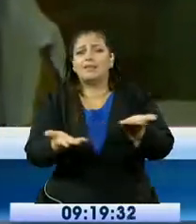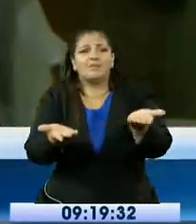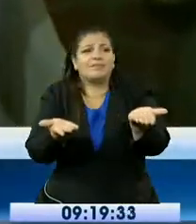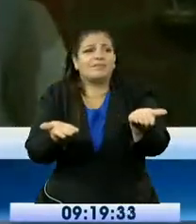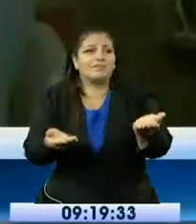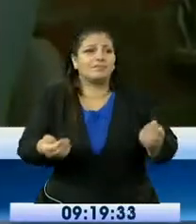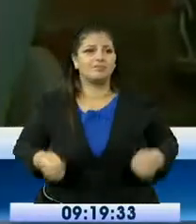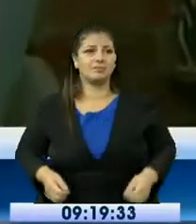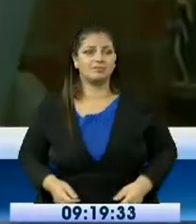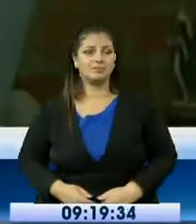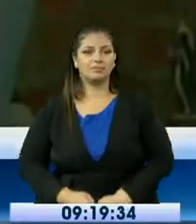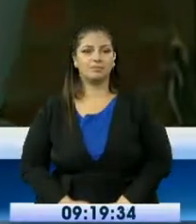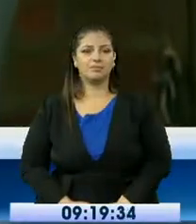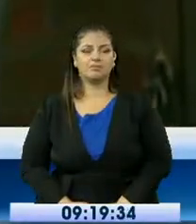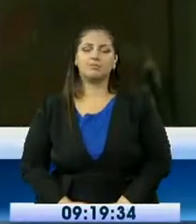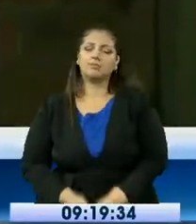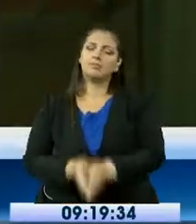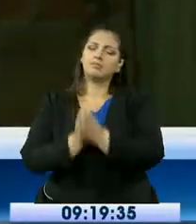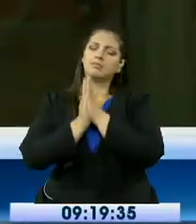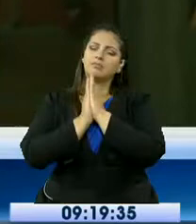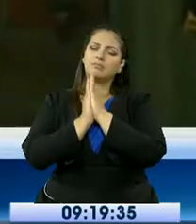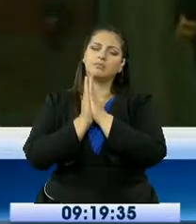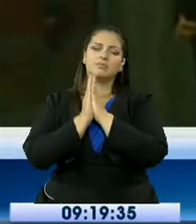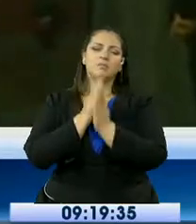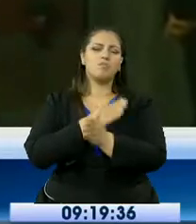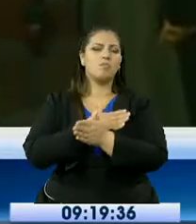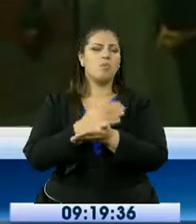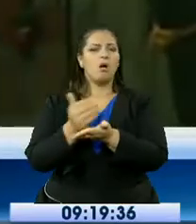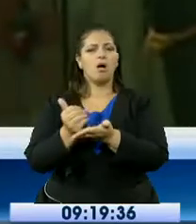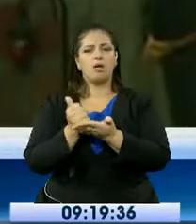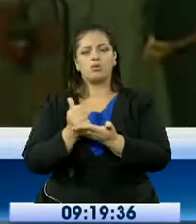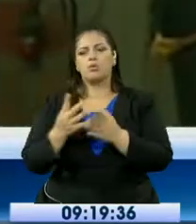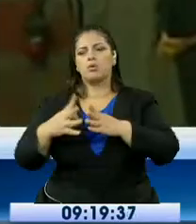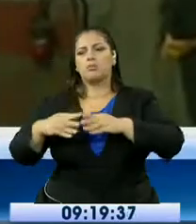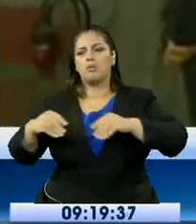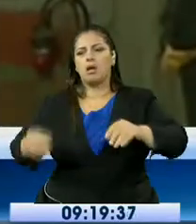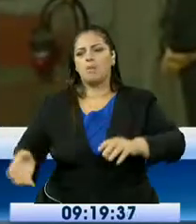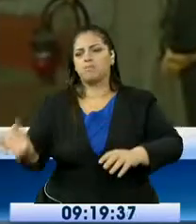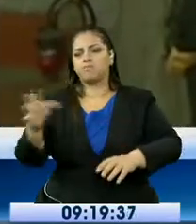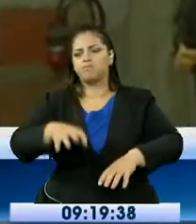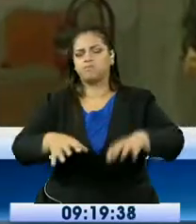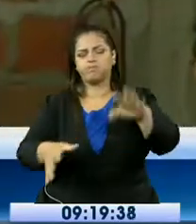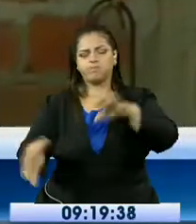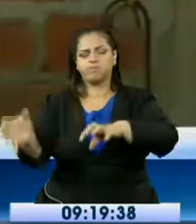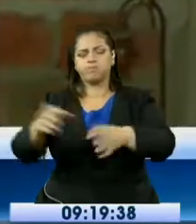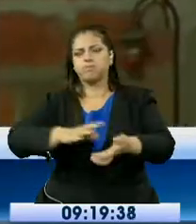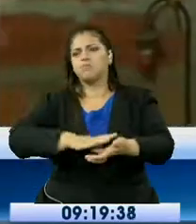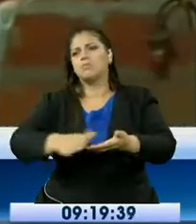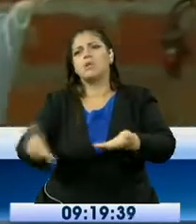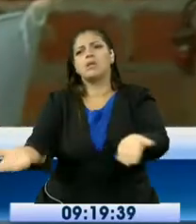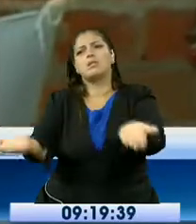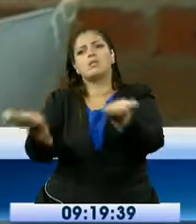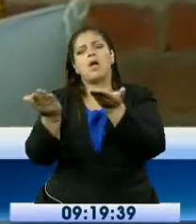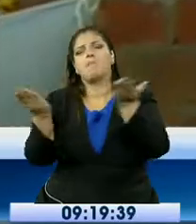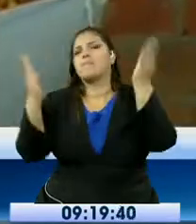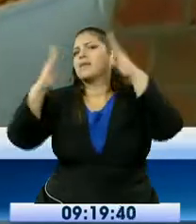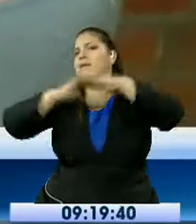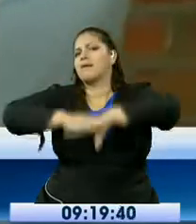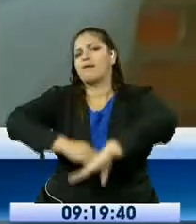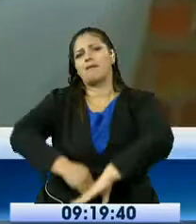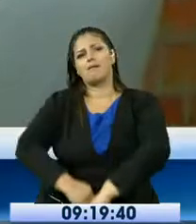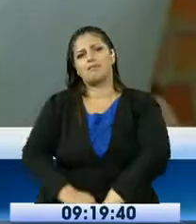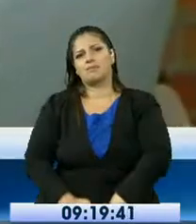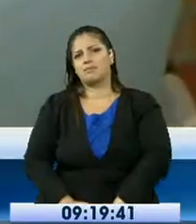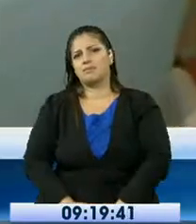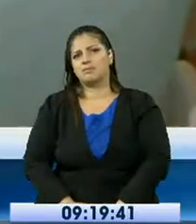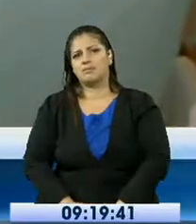pedimos, que nos ayuden para que haya un relleno aquí en la casa, y que nos regalen más que sea tierra, porque aquí